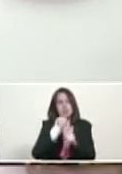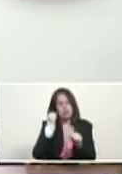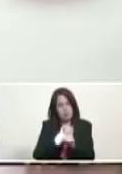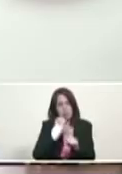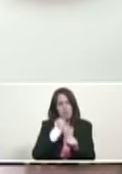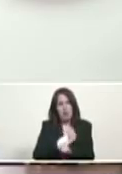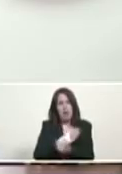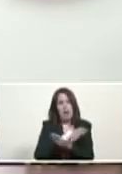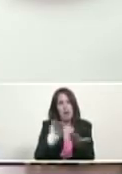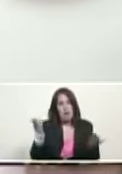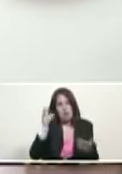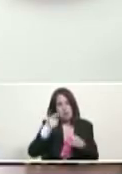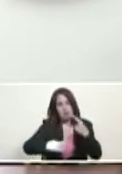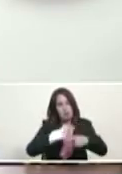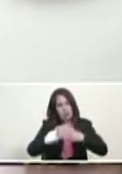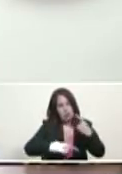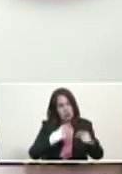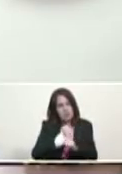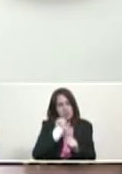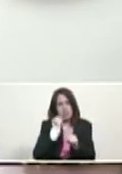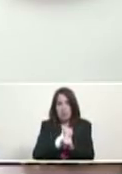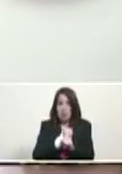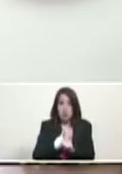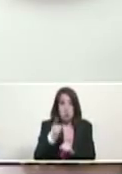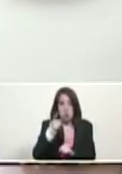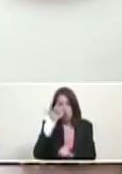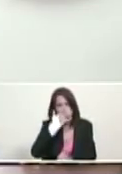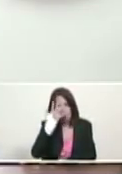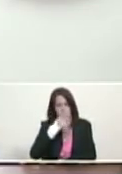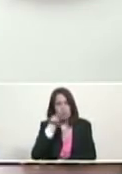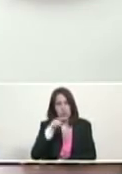para eso, todos los días trabajando. No lo duden.